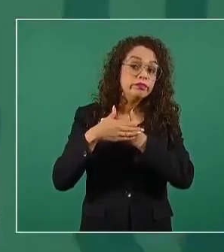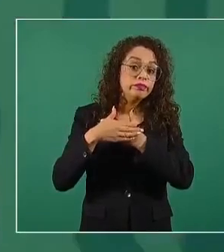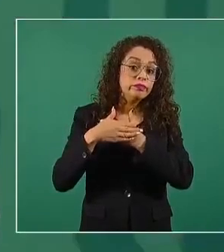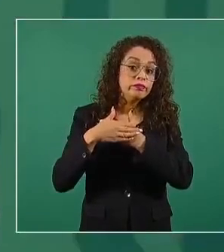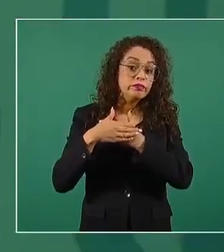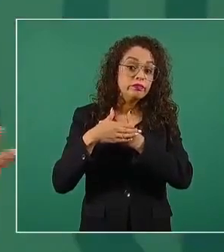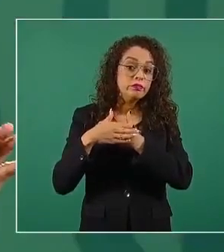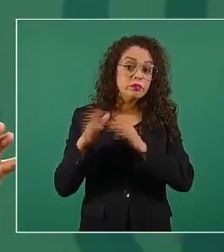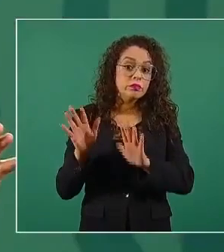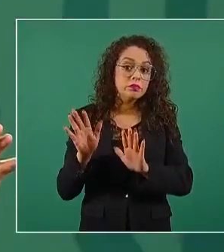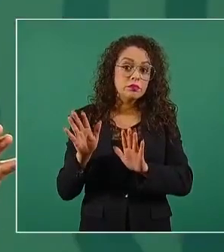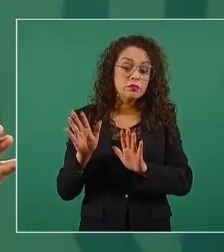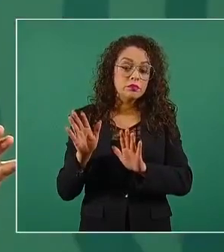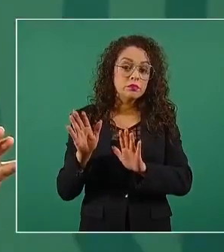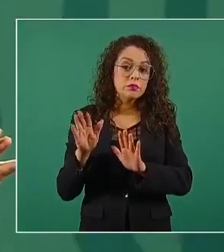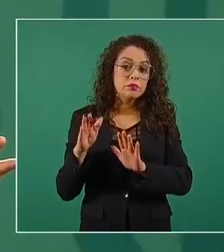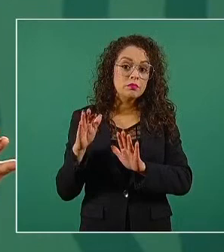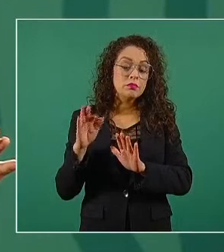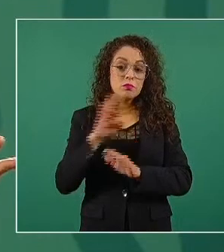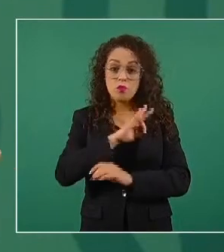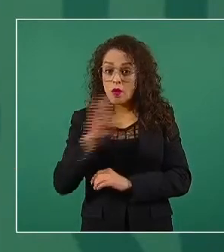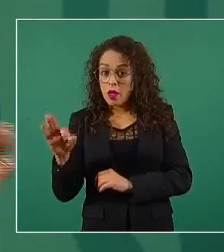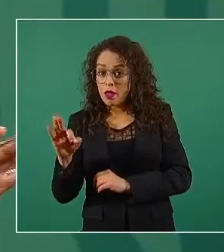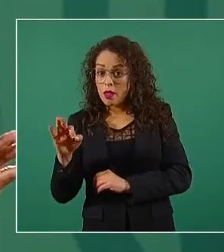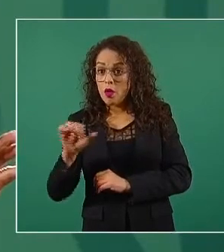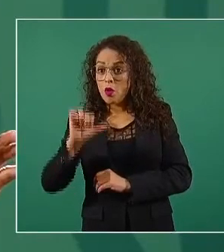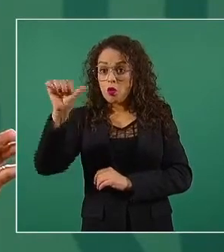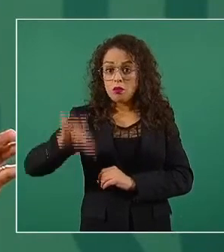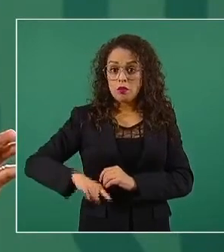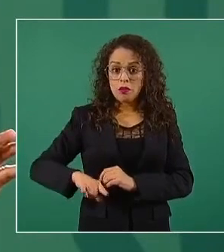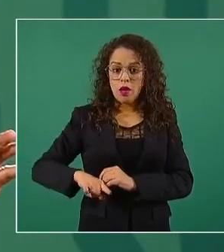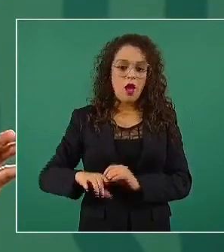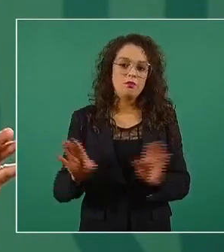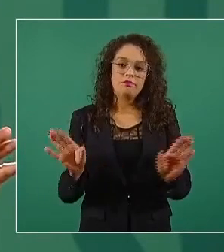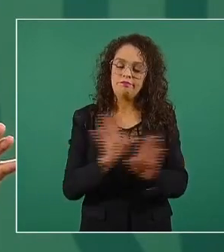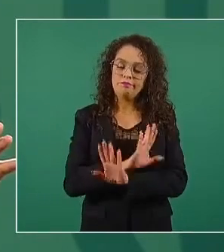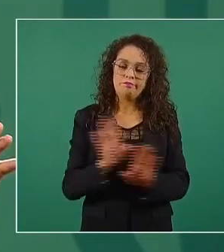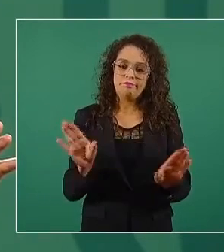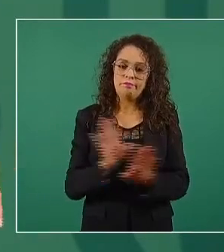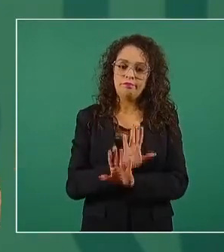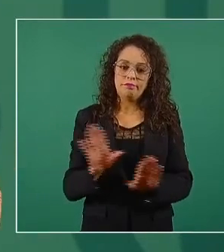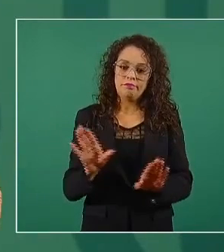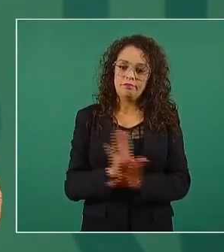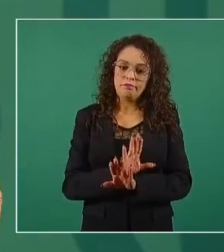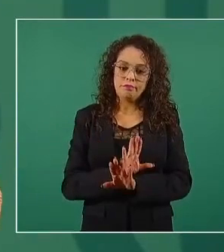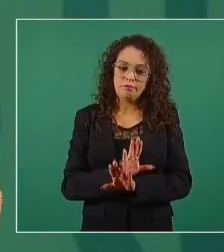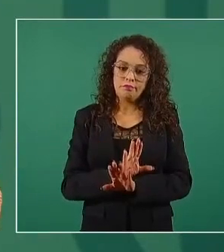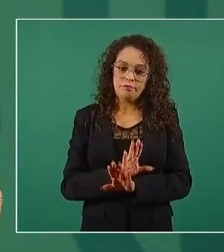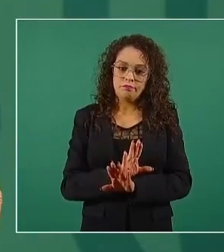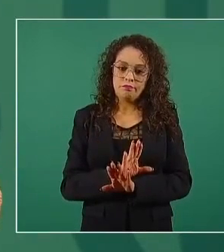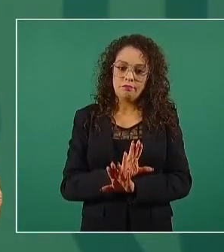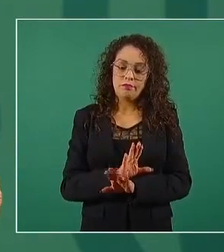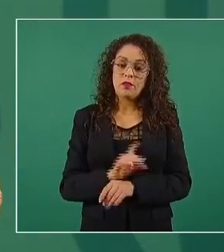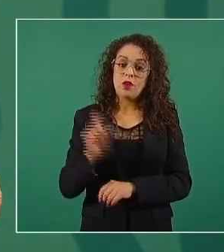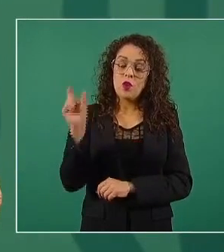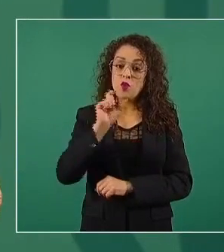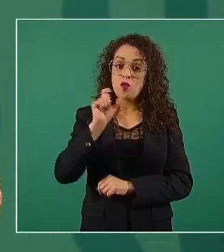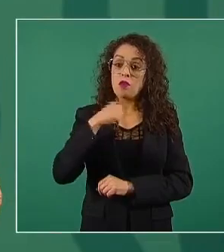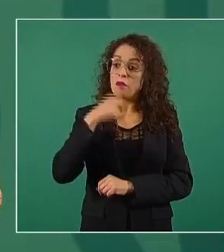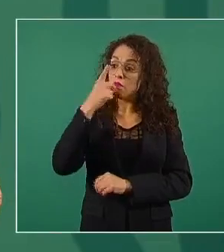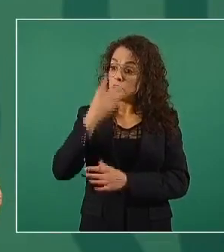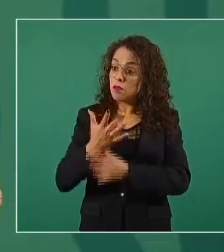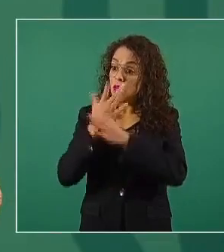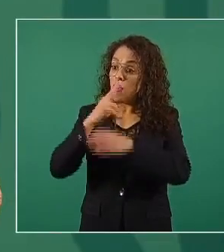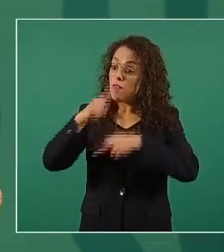No vamos a hacer nada que no terminemos. Por eso voy este fin